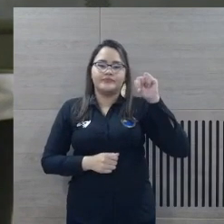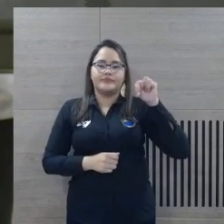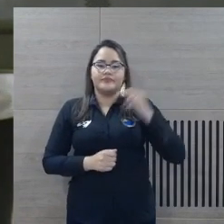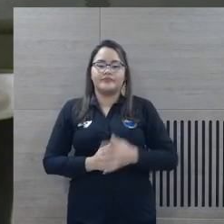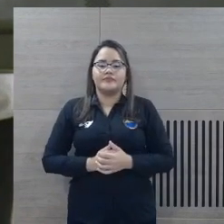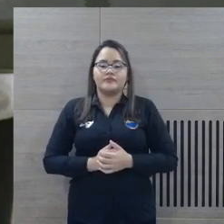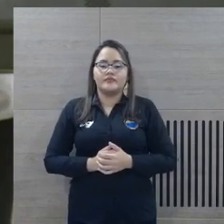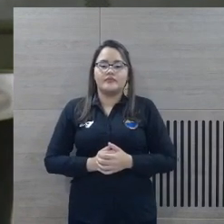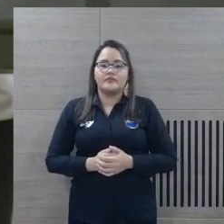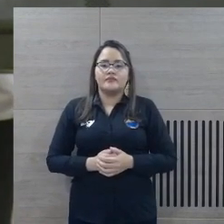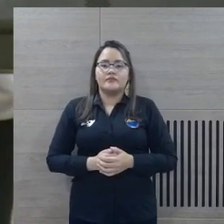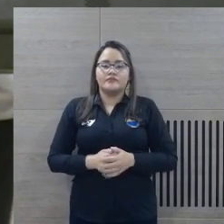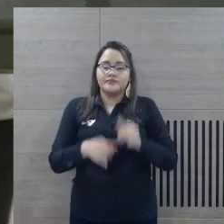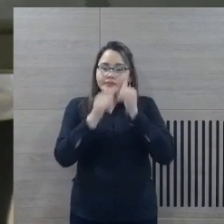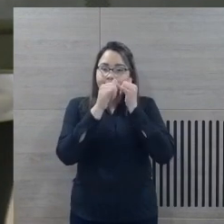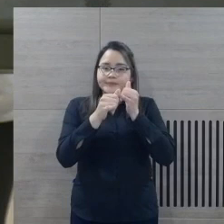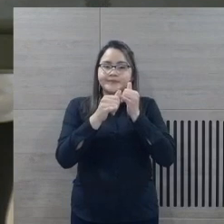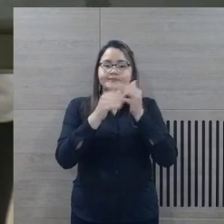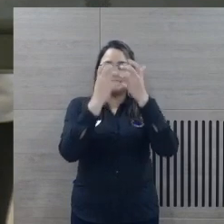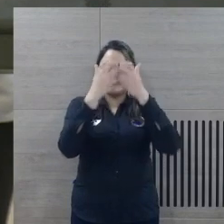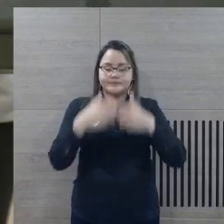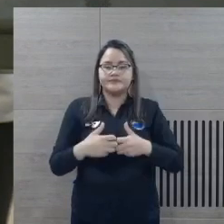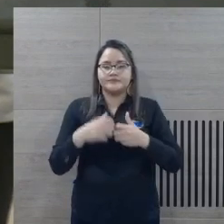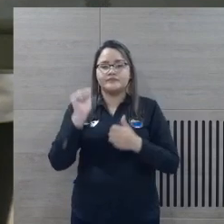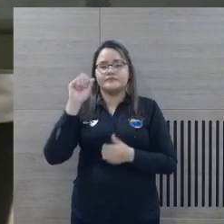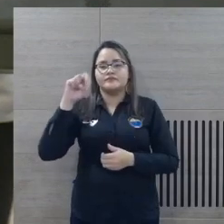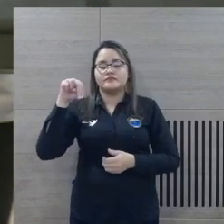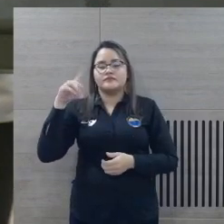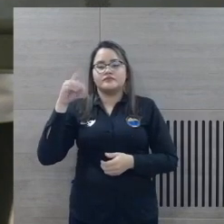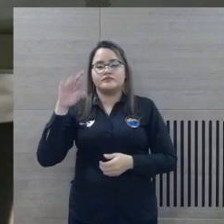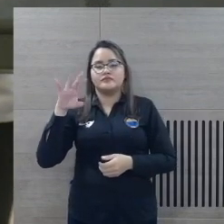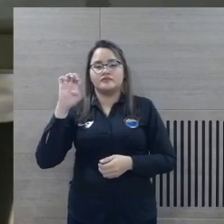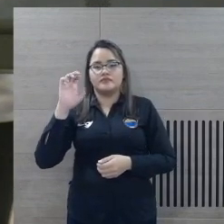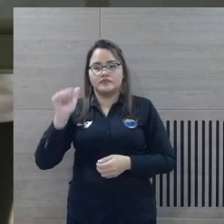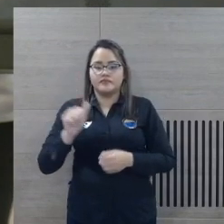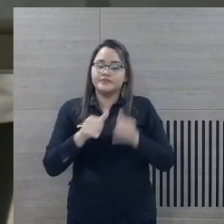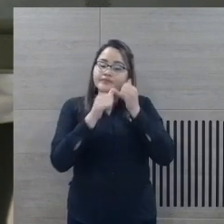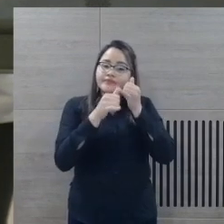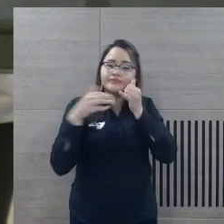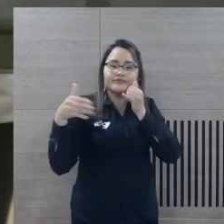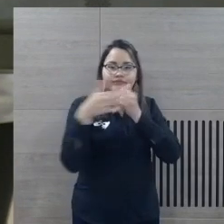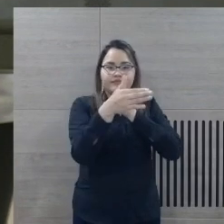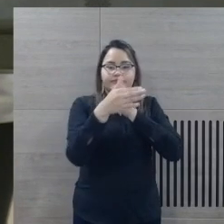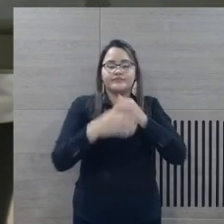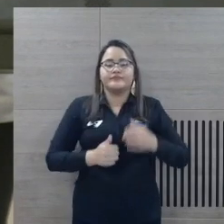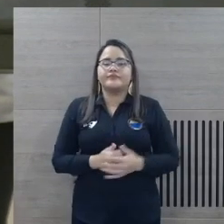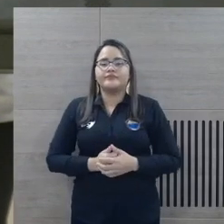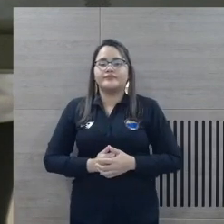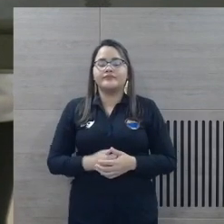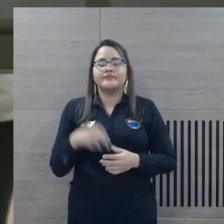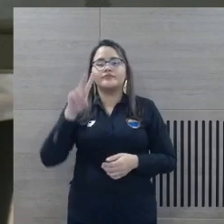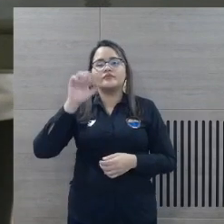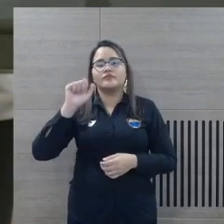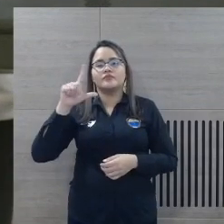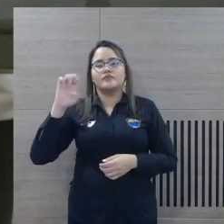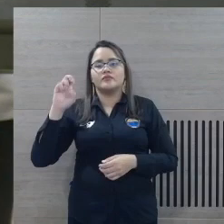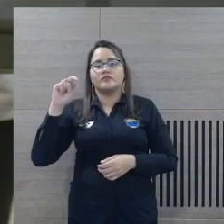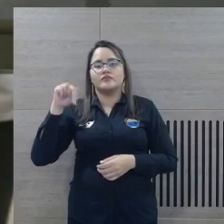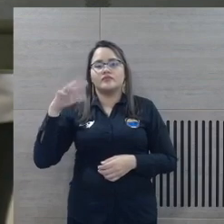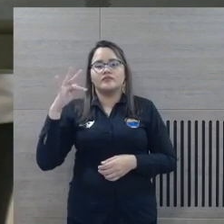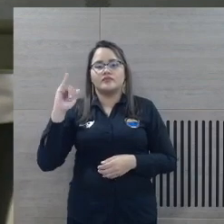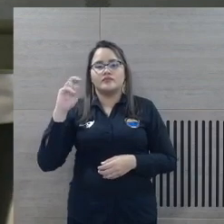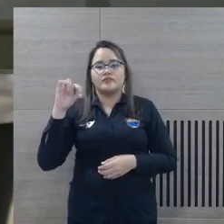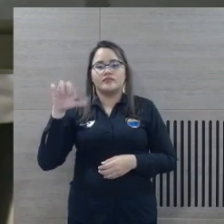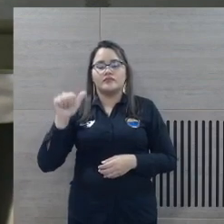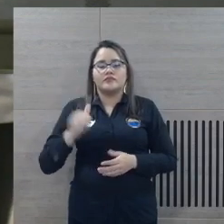Galvis. Ingeniero Pesquero. Valentina Vázquez Zúñiga. Moisés Camilo Posada Villalba.